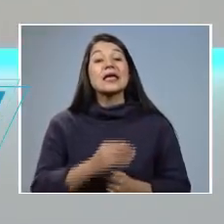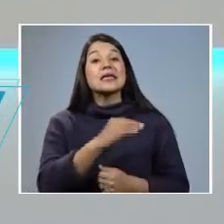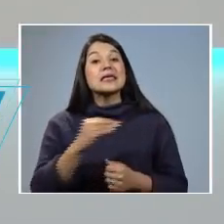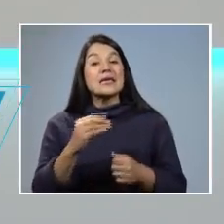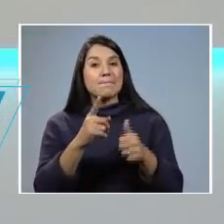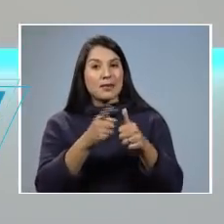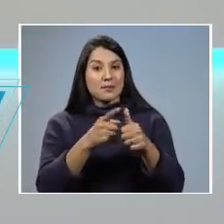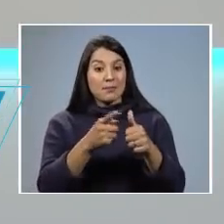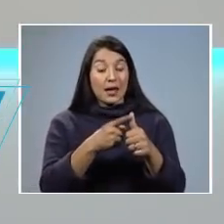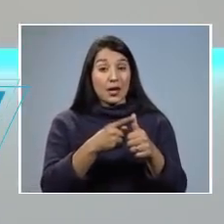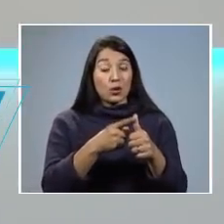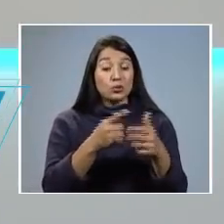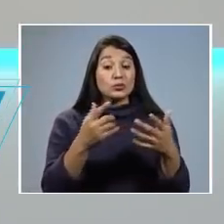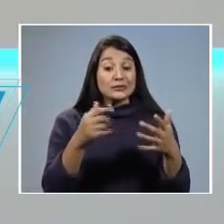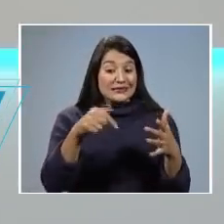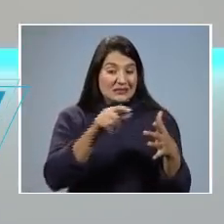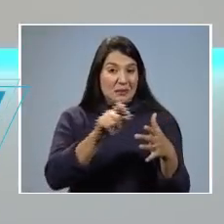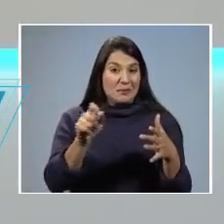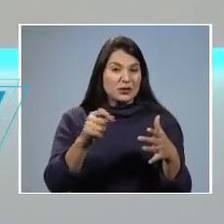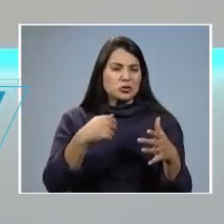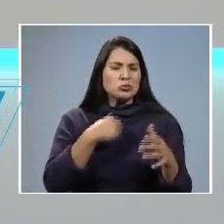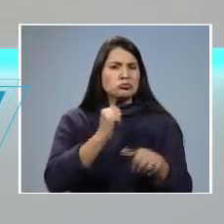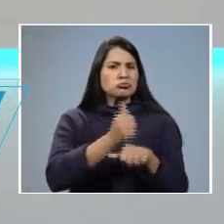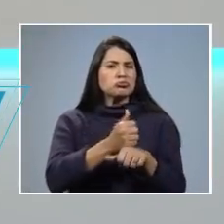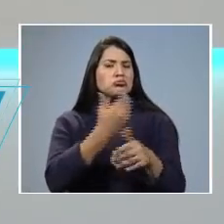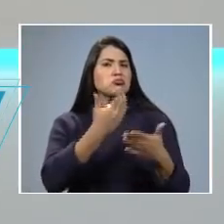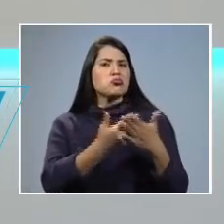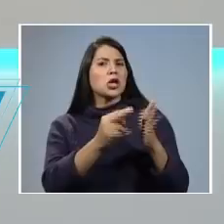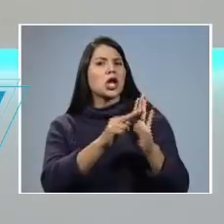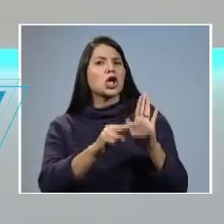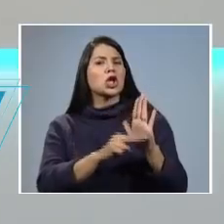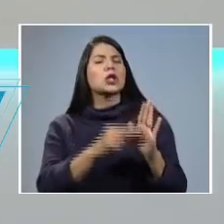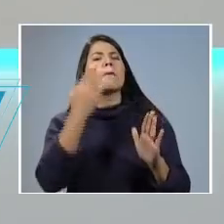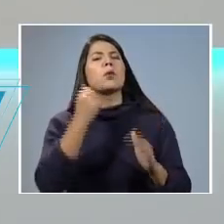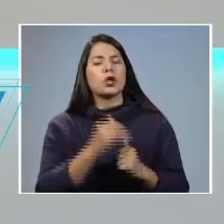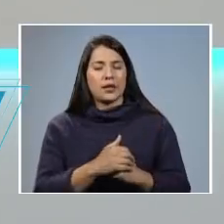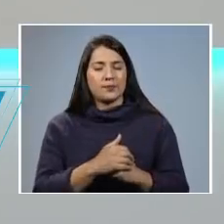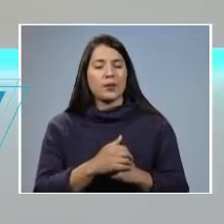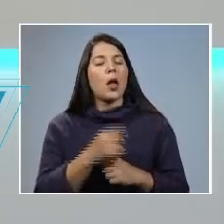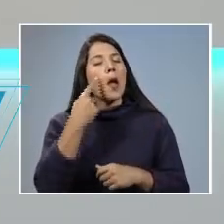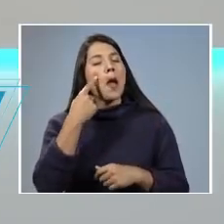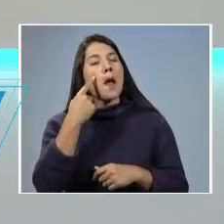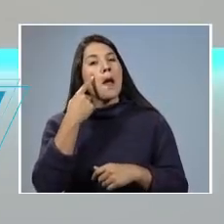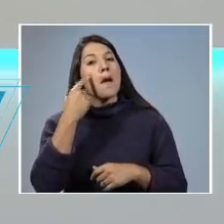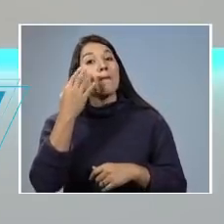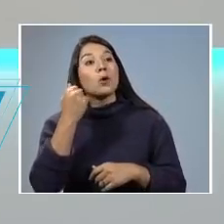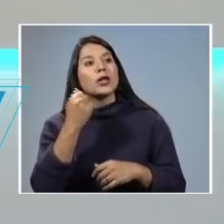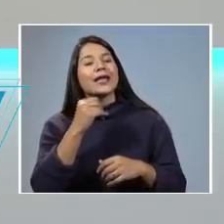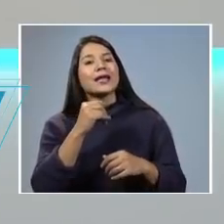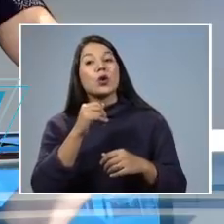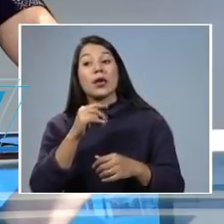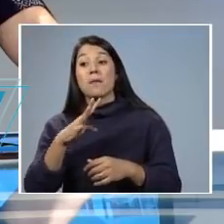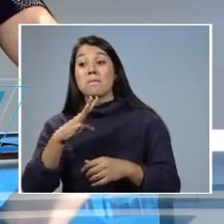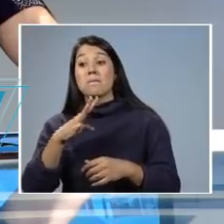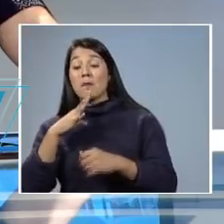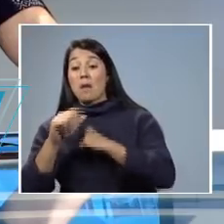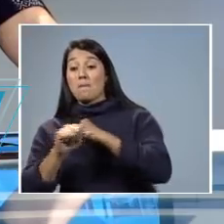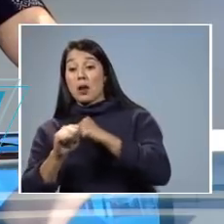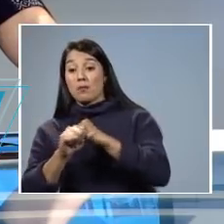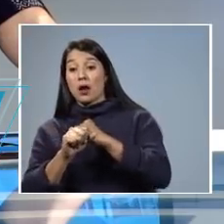principio, con lo que ha pasado, yo le pondría una buena nota básicamente por la siguiente razón. Han sido consecuentes con lo que